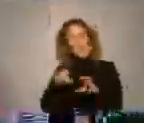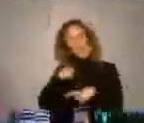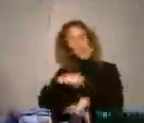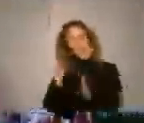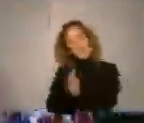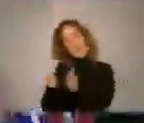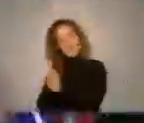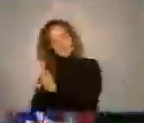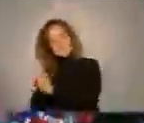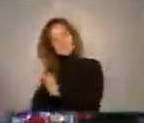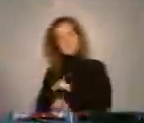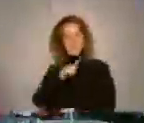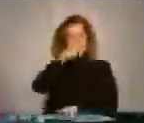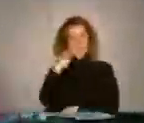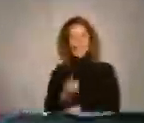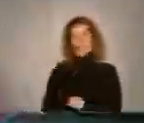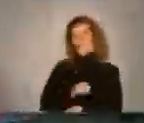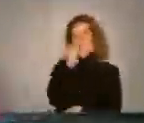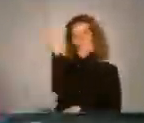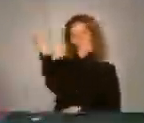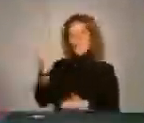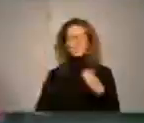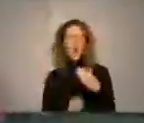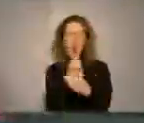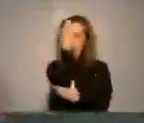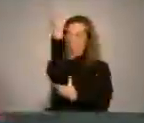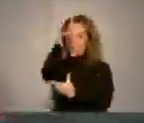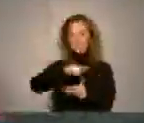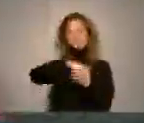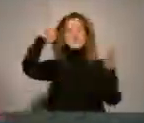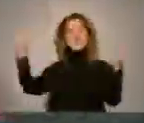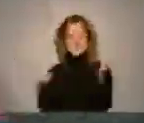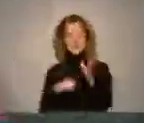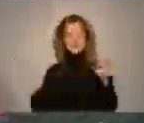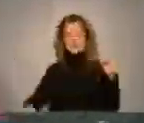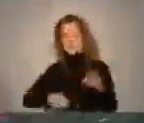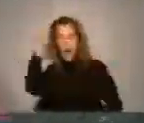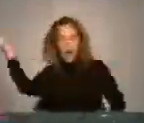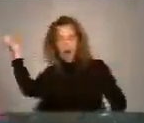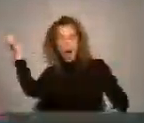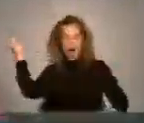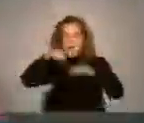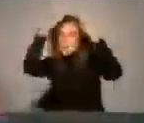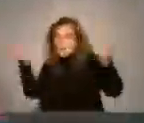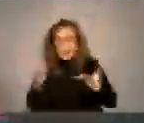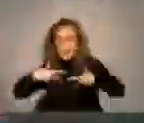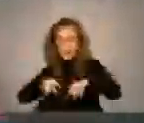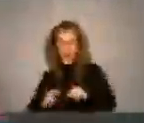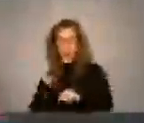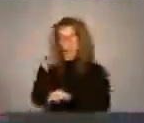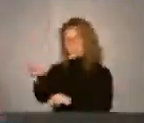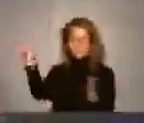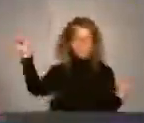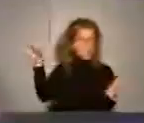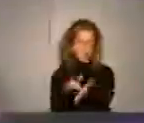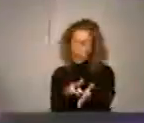compañero. Ya no es una flor, tú tienes un florero. Tienes tanta suerte que si el mundo acaba, a ti no